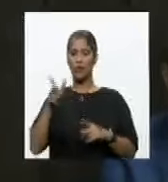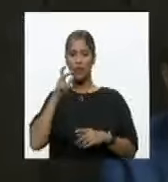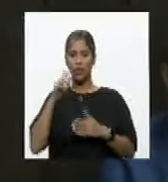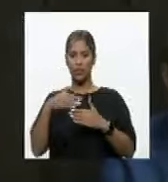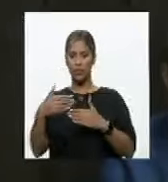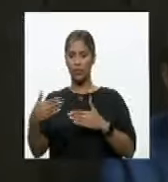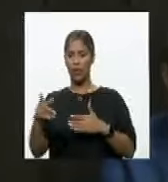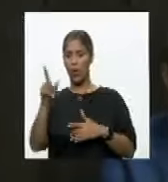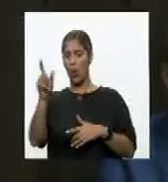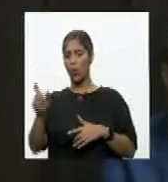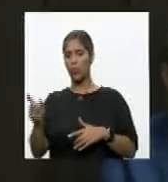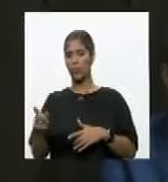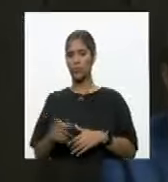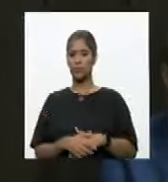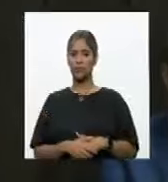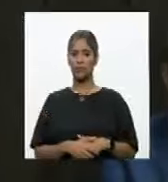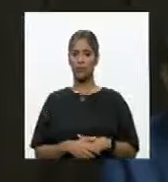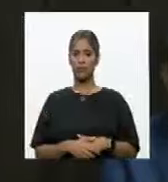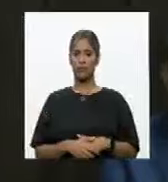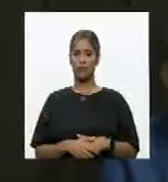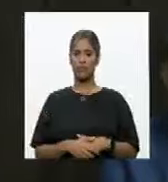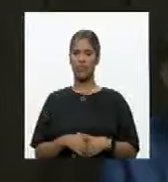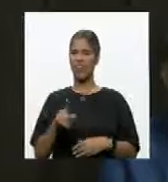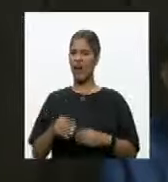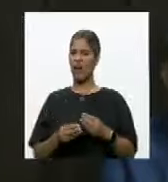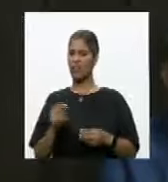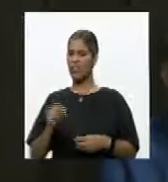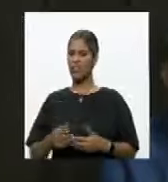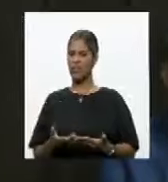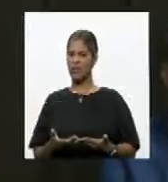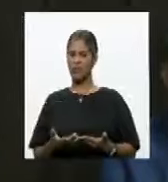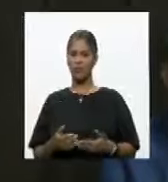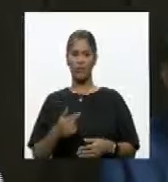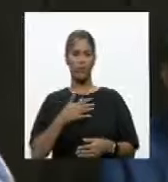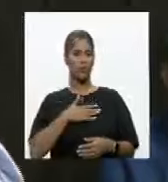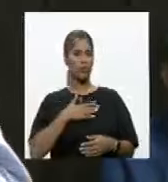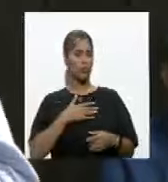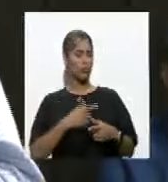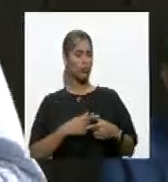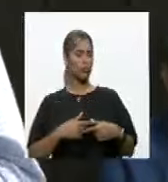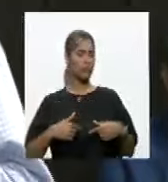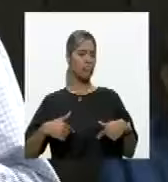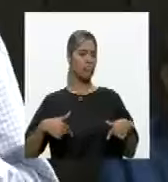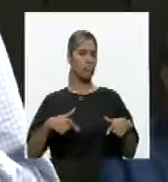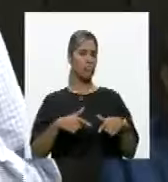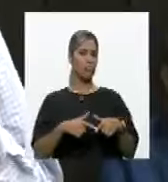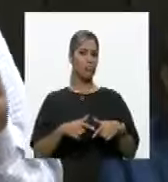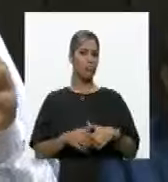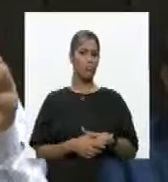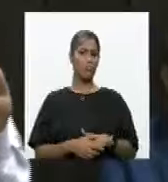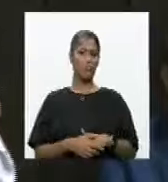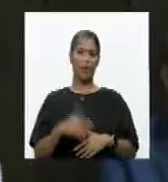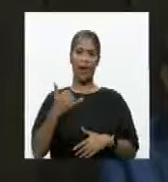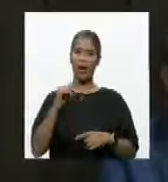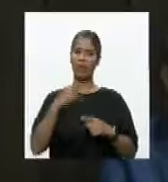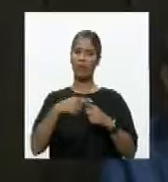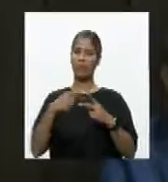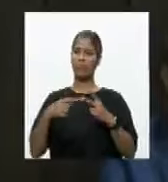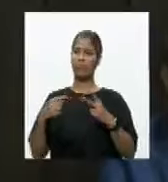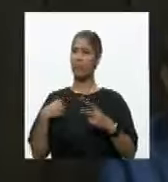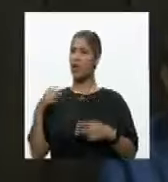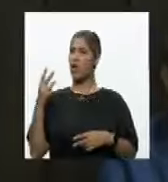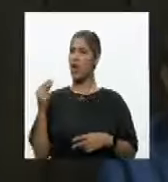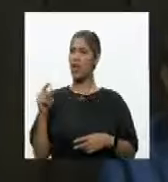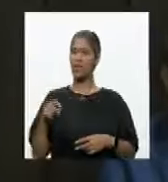después en otros poetas. Y le digo, Ali, ¿qué haces aquí? Le digo, estoy en este sitio, que es un sitio que hay tantas cosas que no me hacen